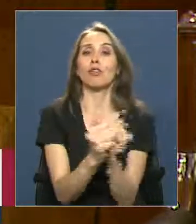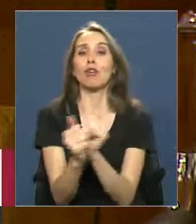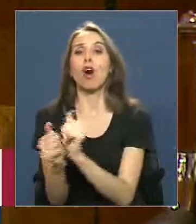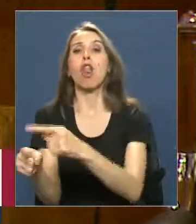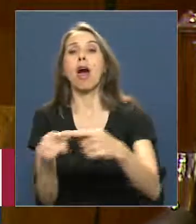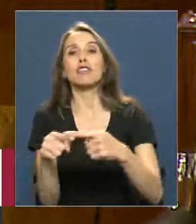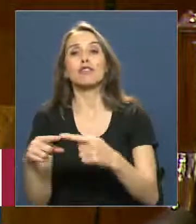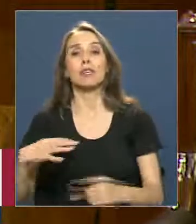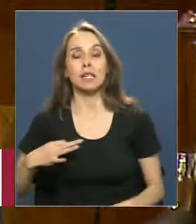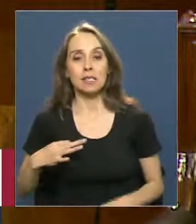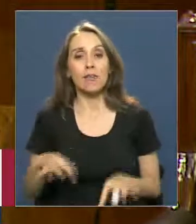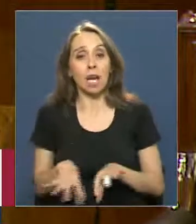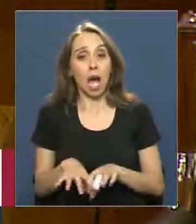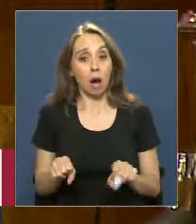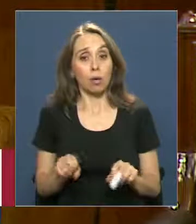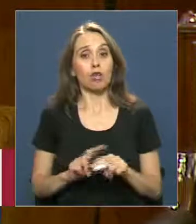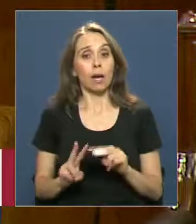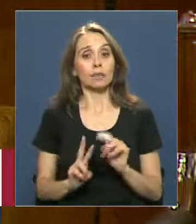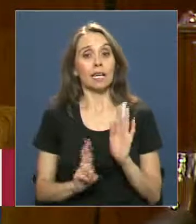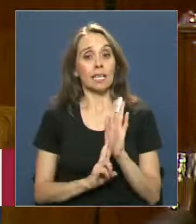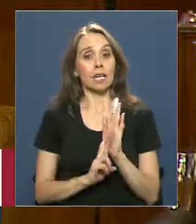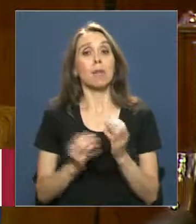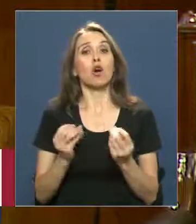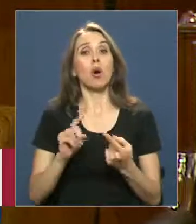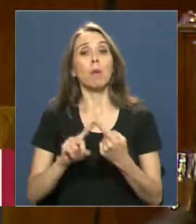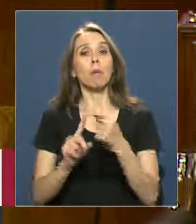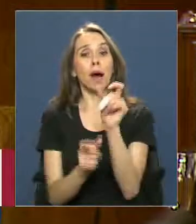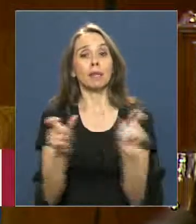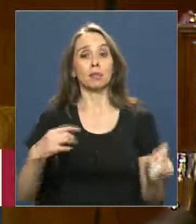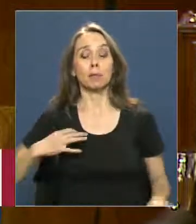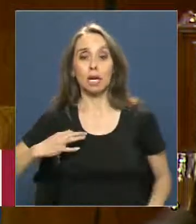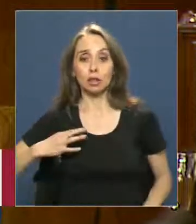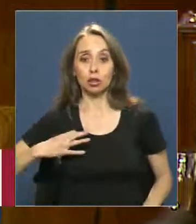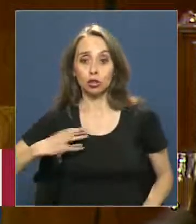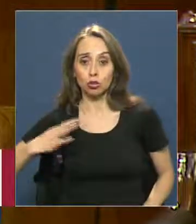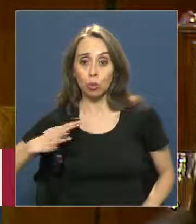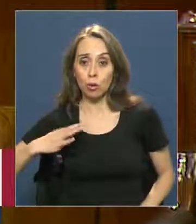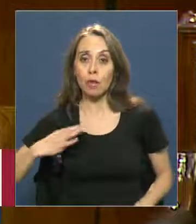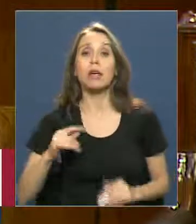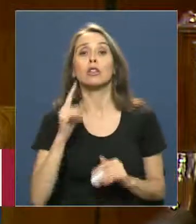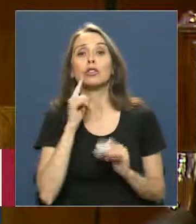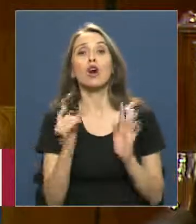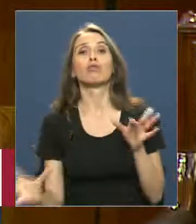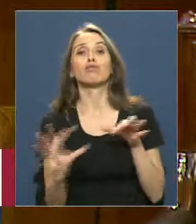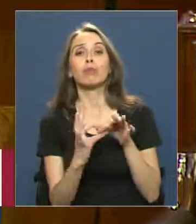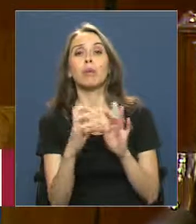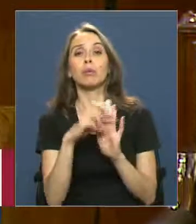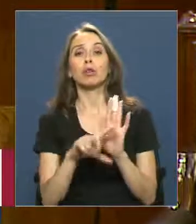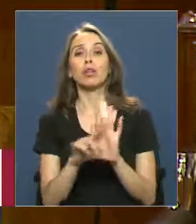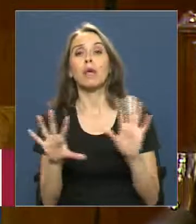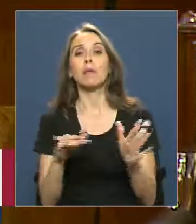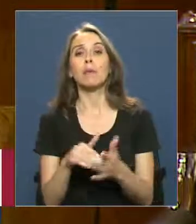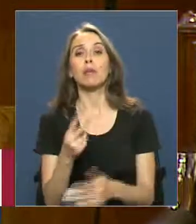El acuerdo de realizar un reglamento de participación ciudadana se fundamenta en el proyecto de ley número